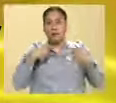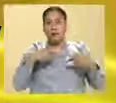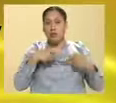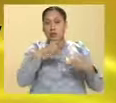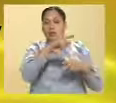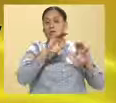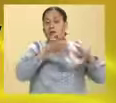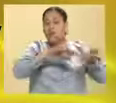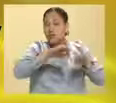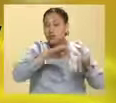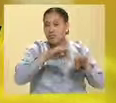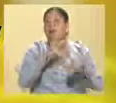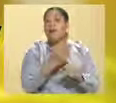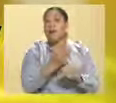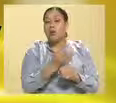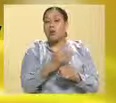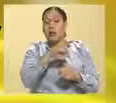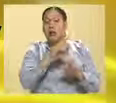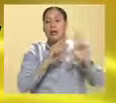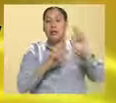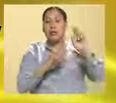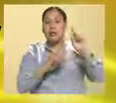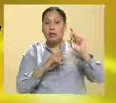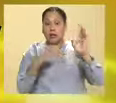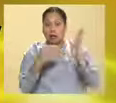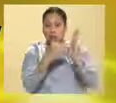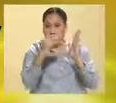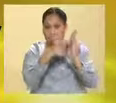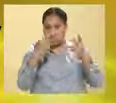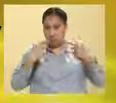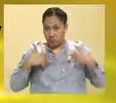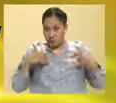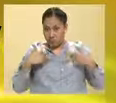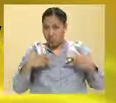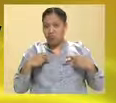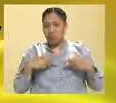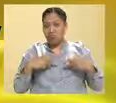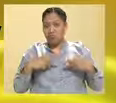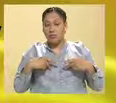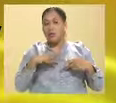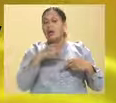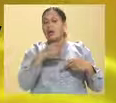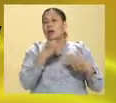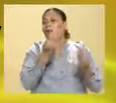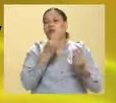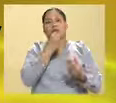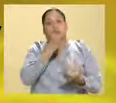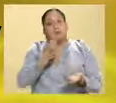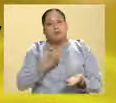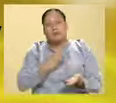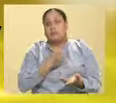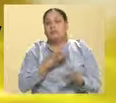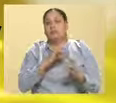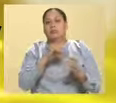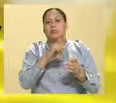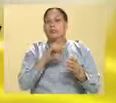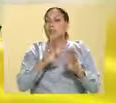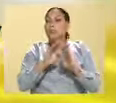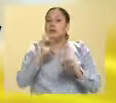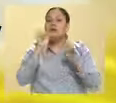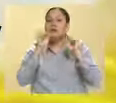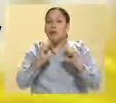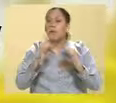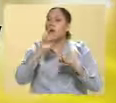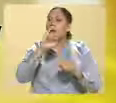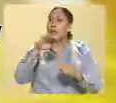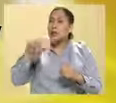personas que trabajan actualmente, que son 30 millones, pues muchos, un alto porcentaje, no cuenta con